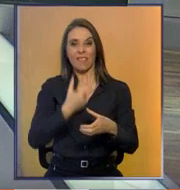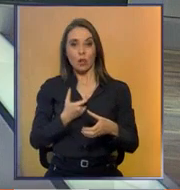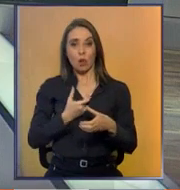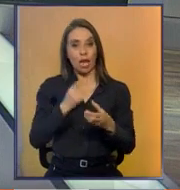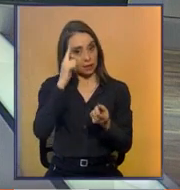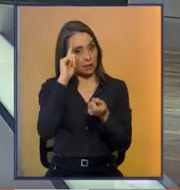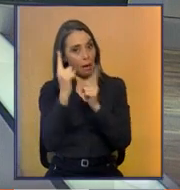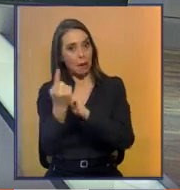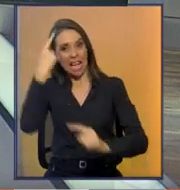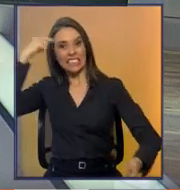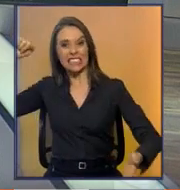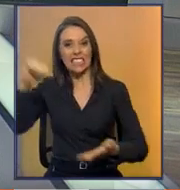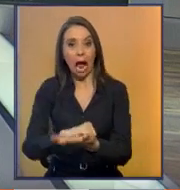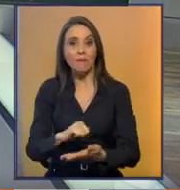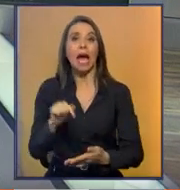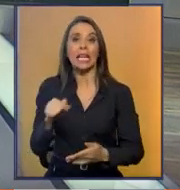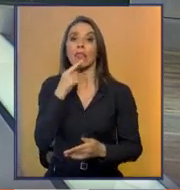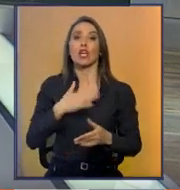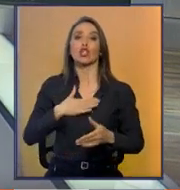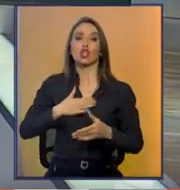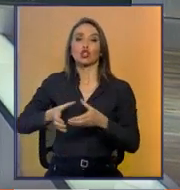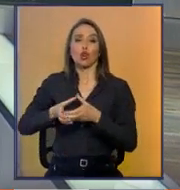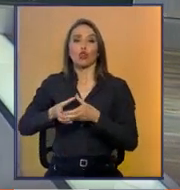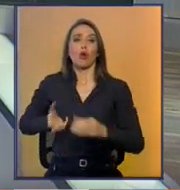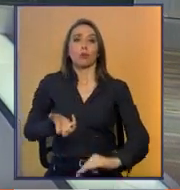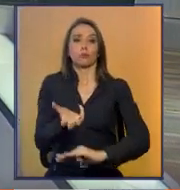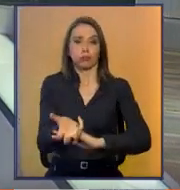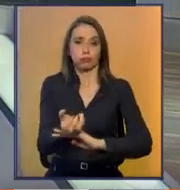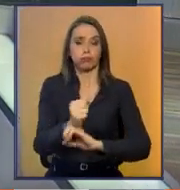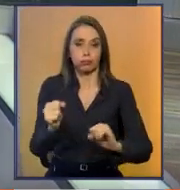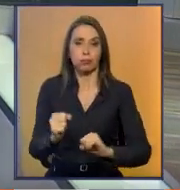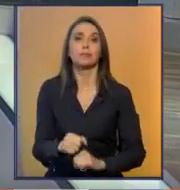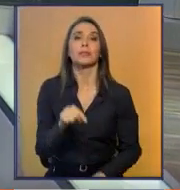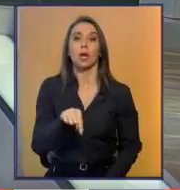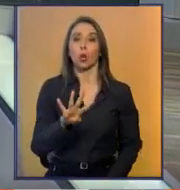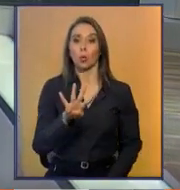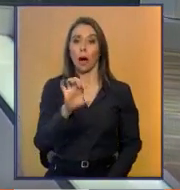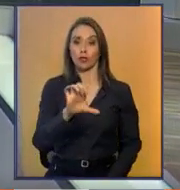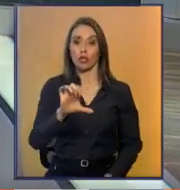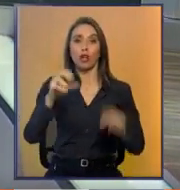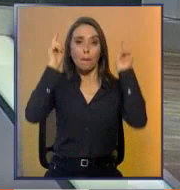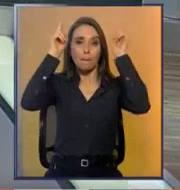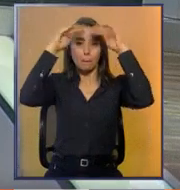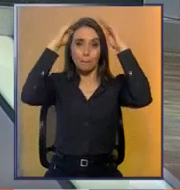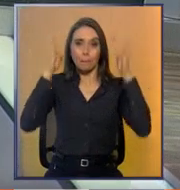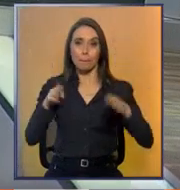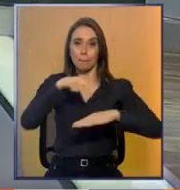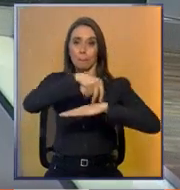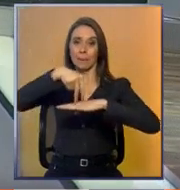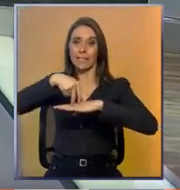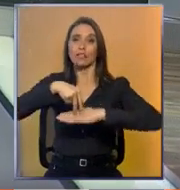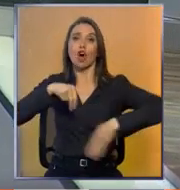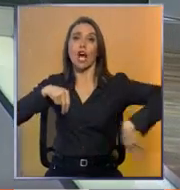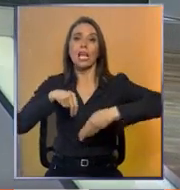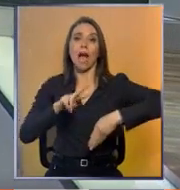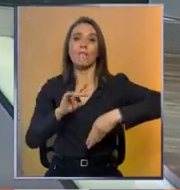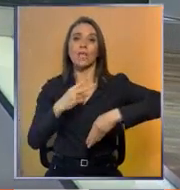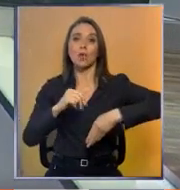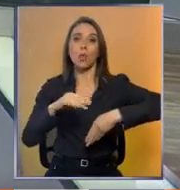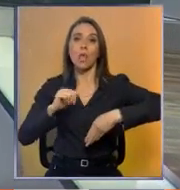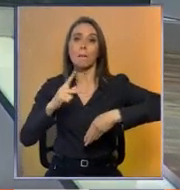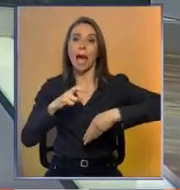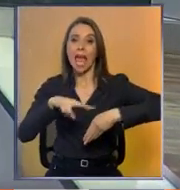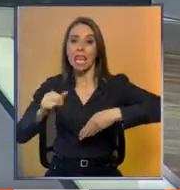ese atentado. El 4 de enero de este año explotó un artefacto en un paradero de Vicuña Maquena con Francisco Bilbao.